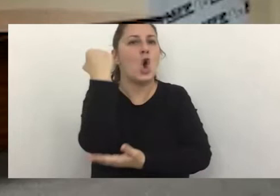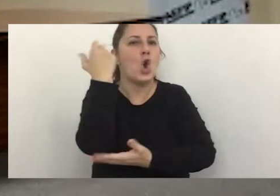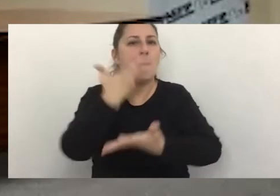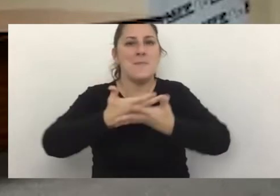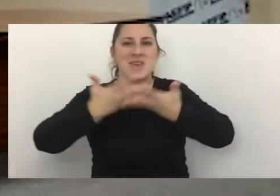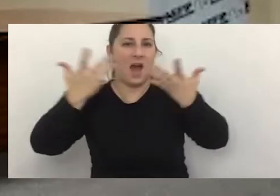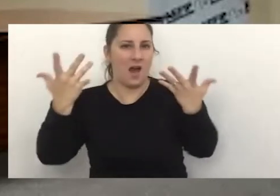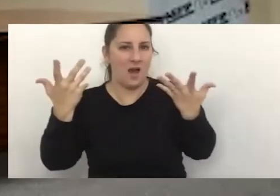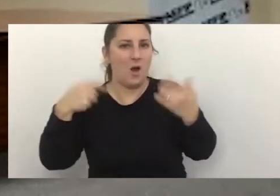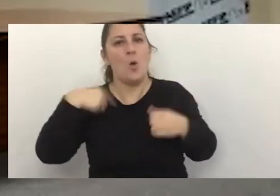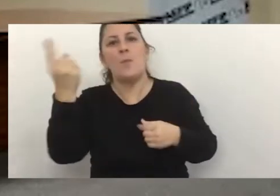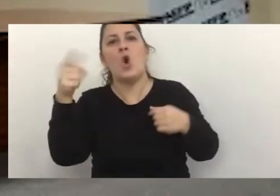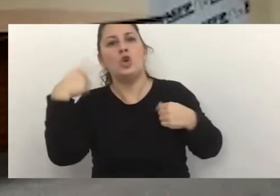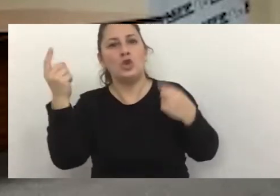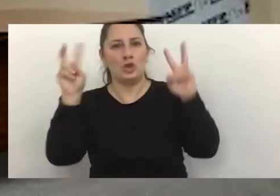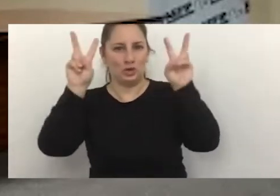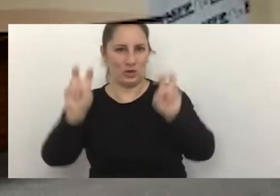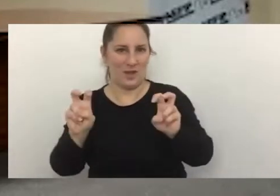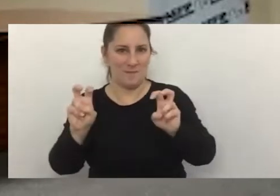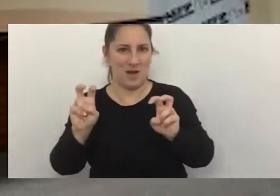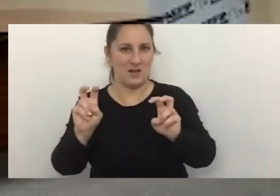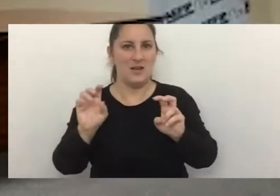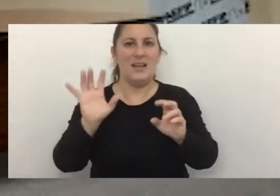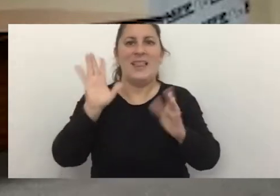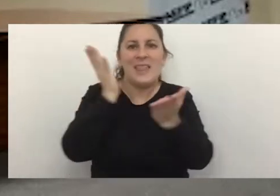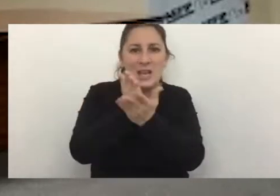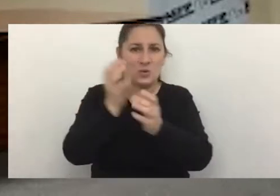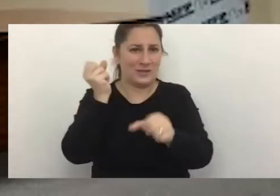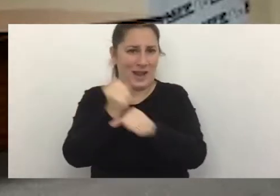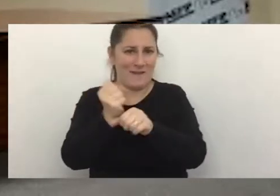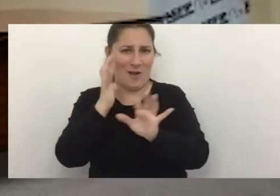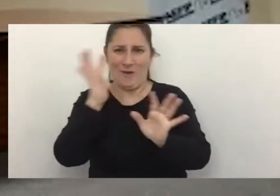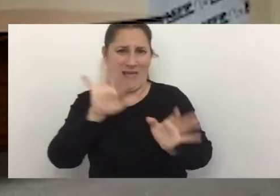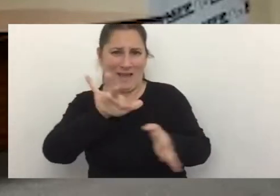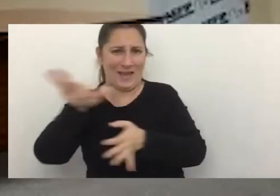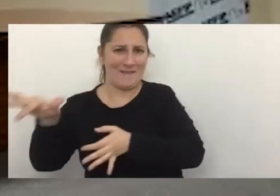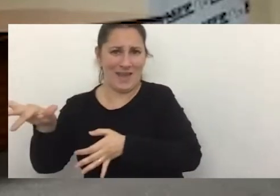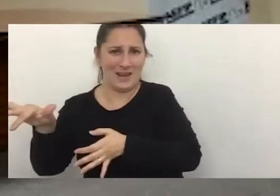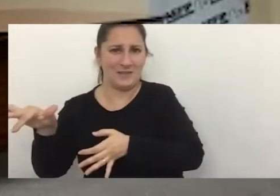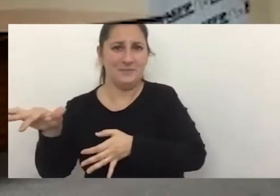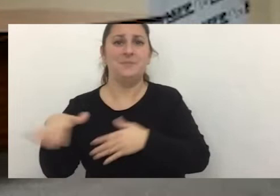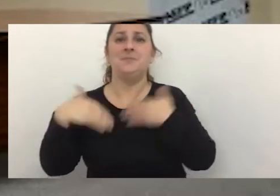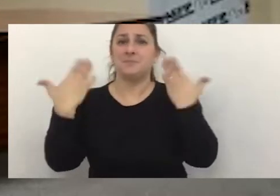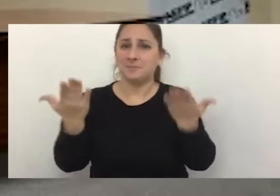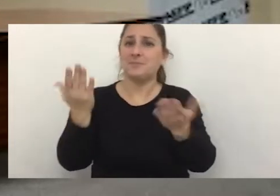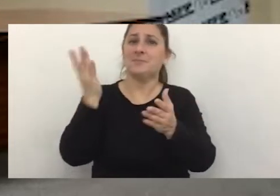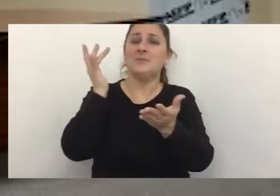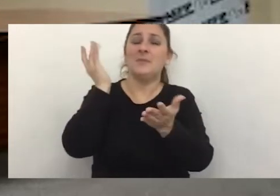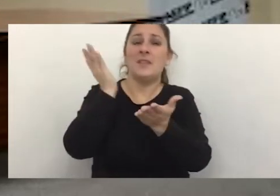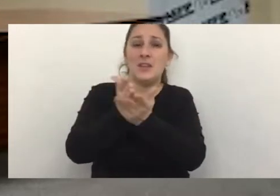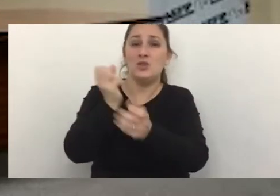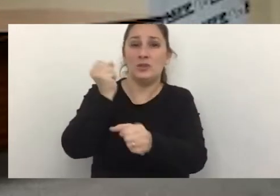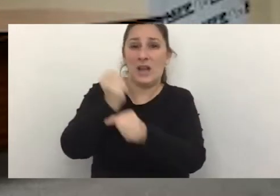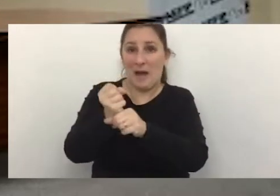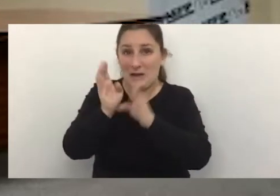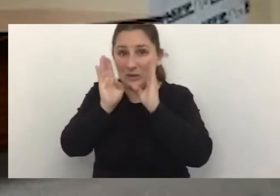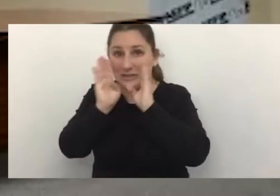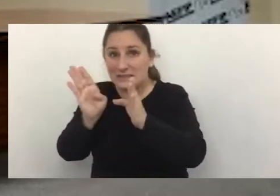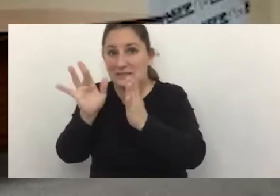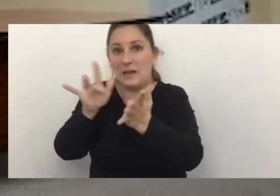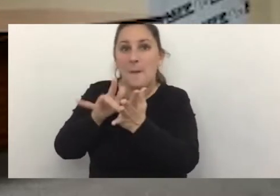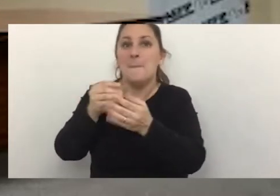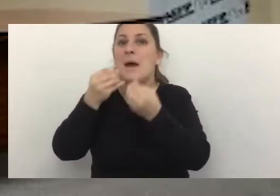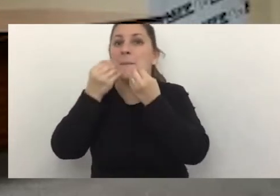cuestiones, que no tienen que ver con el derecho del trabajo. Por eso tocar el derecho del trabajo para mejorar